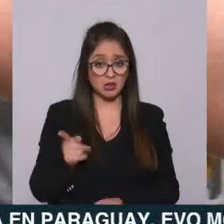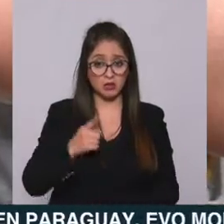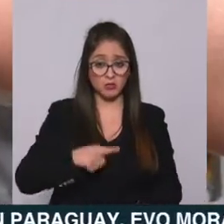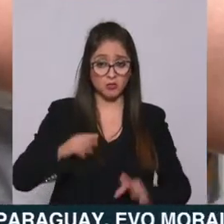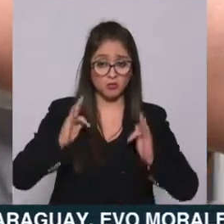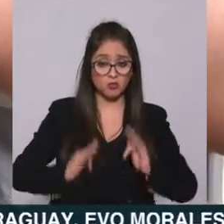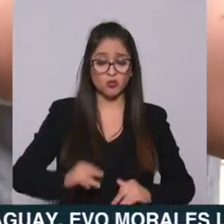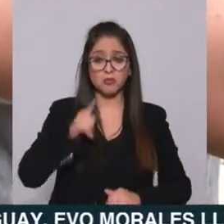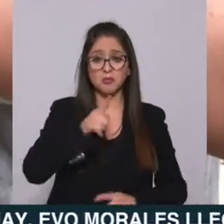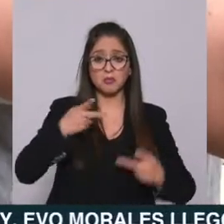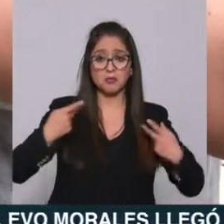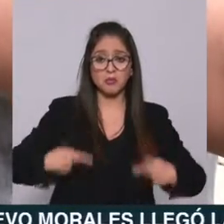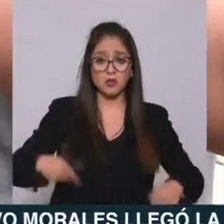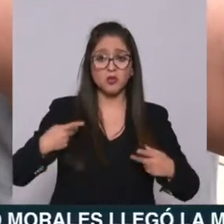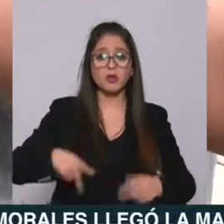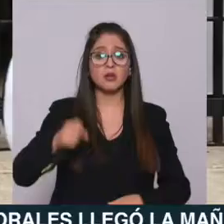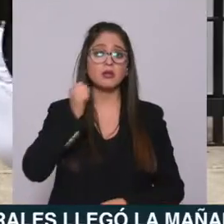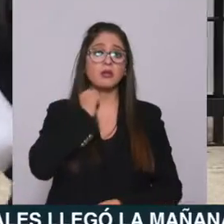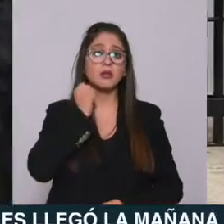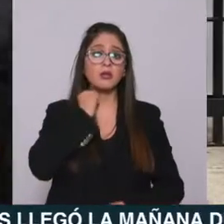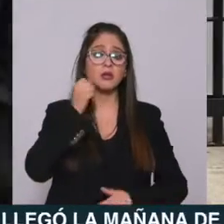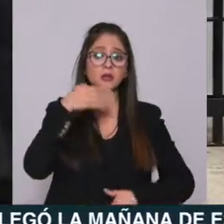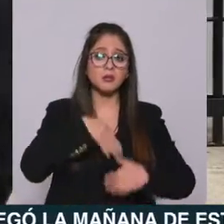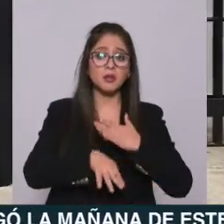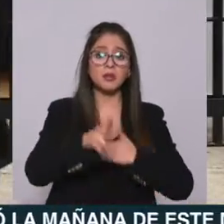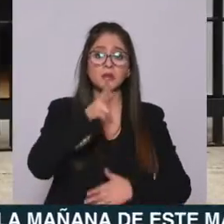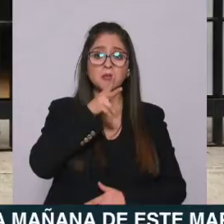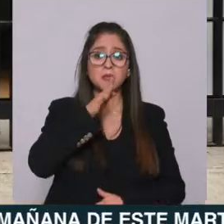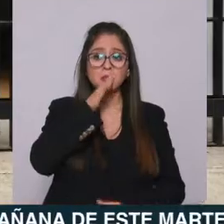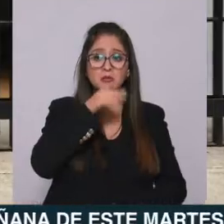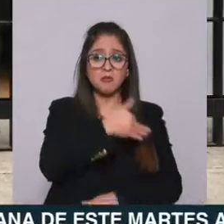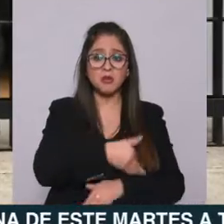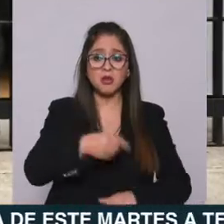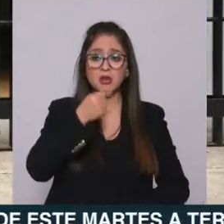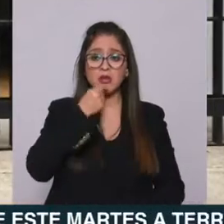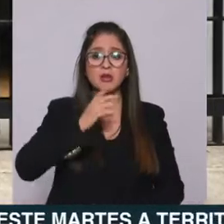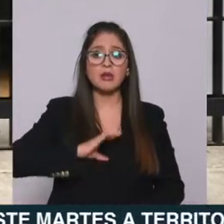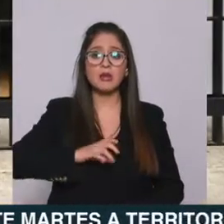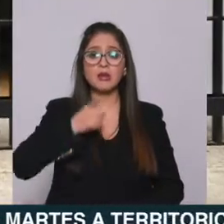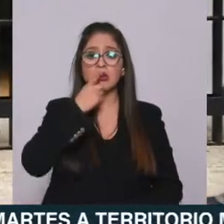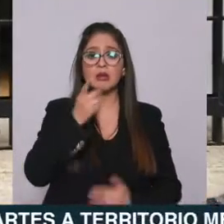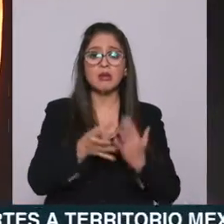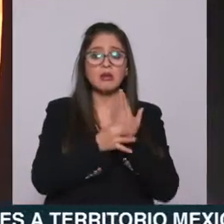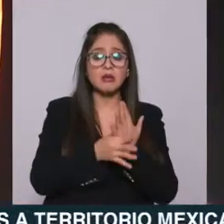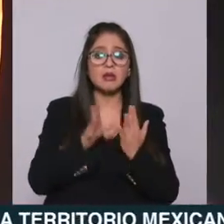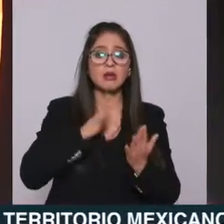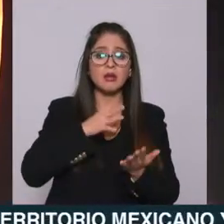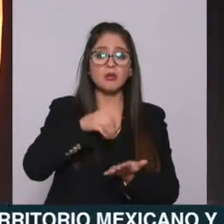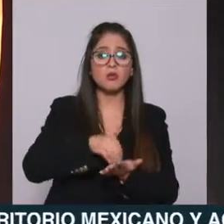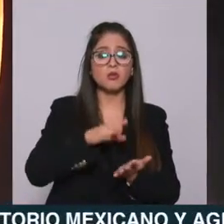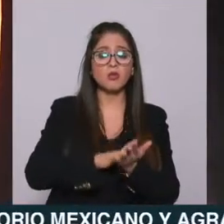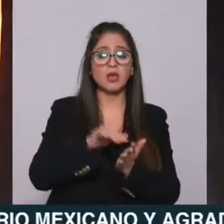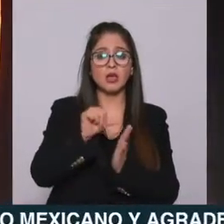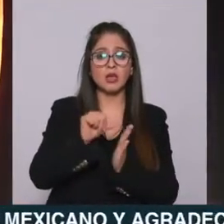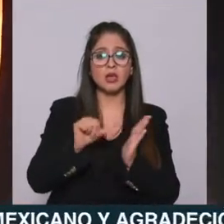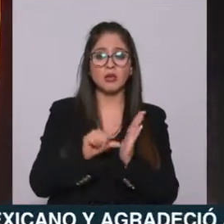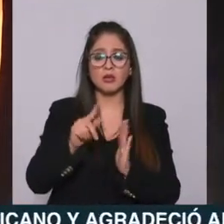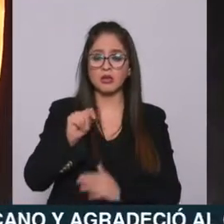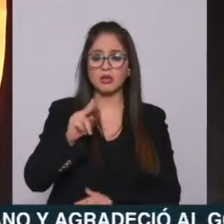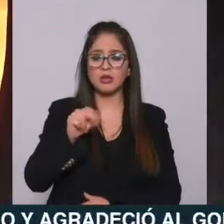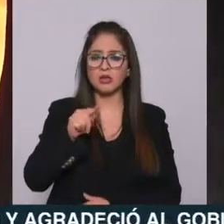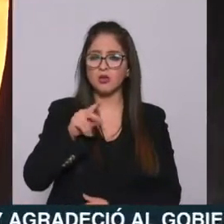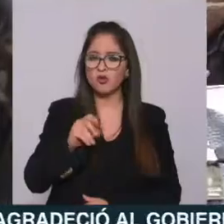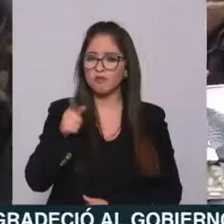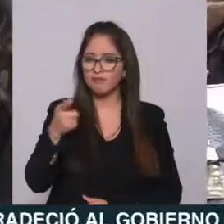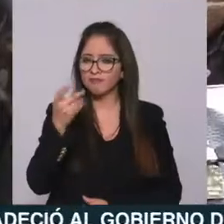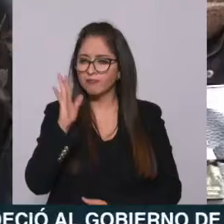los legisladores ingresaran al recinto, padres de niños con cáncer denunciaron la existencia de un artículo transitorio que resulta